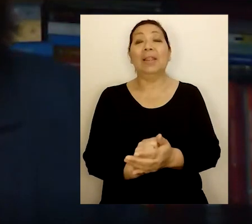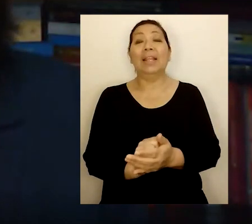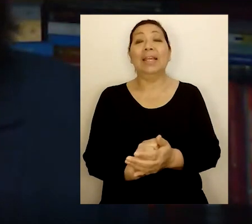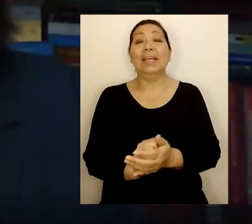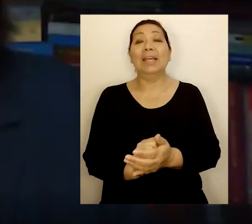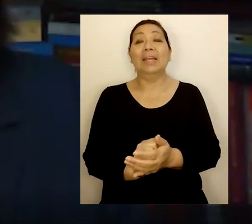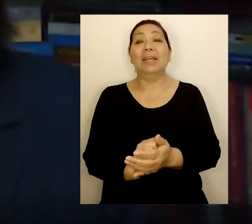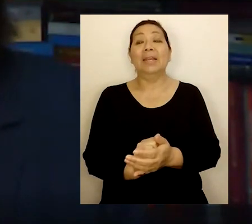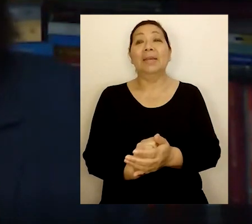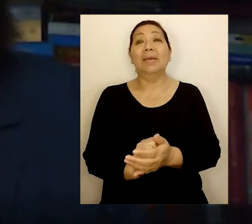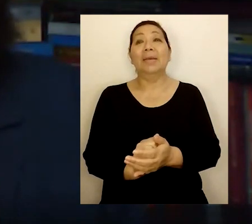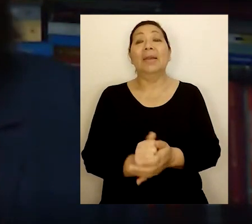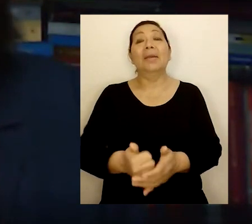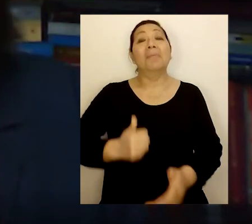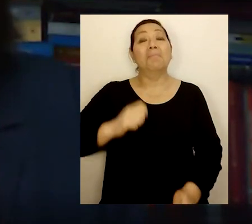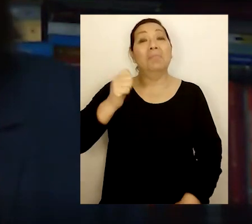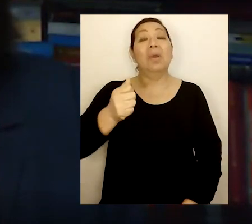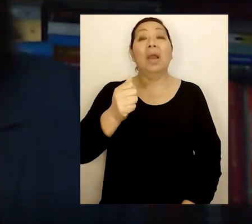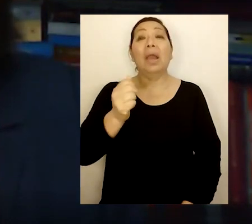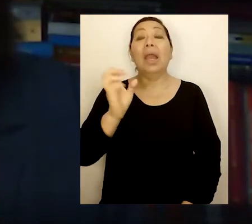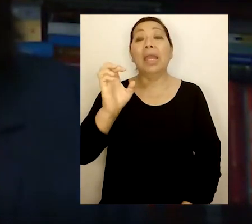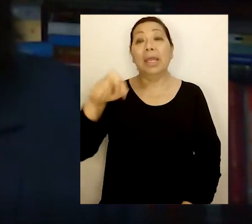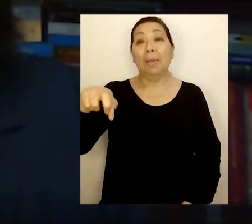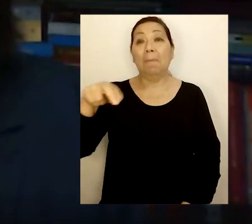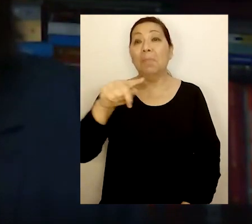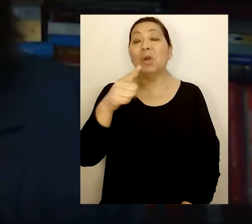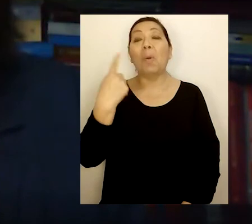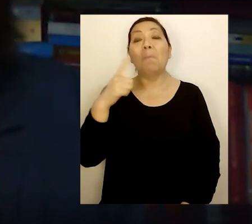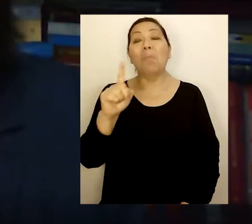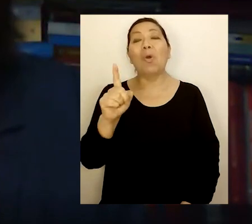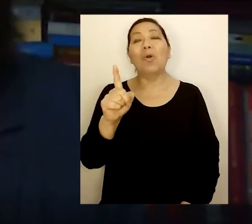participado, mejor dicho, el magistrado Eloy Espinosa